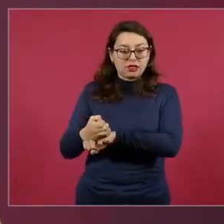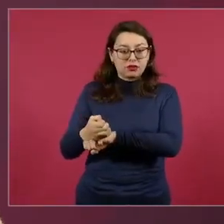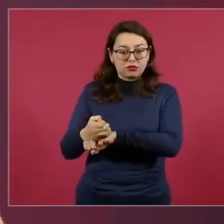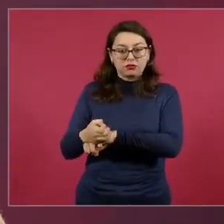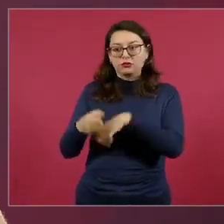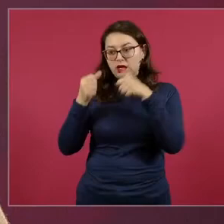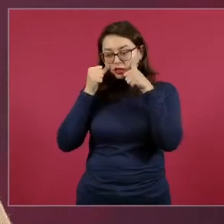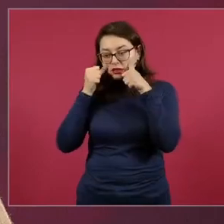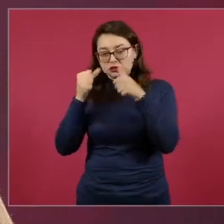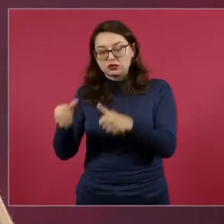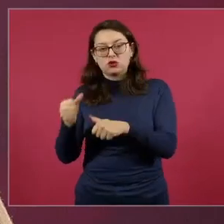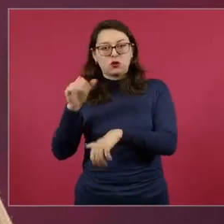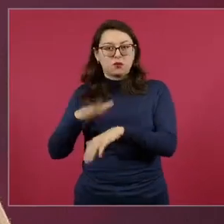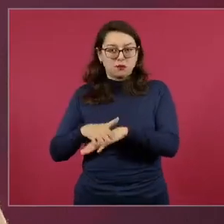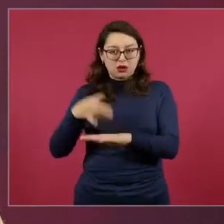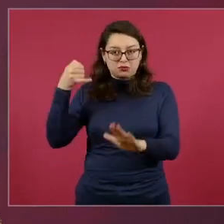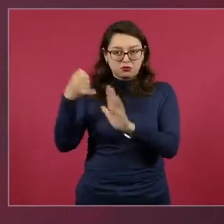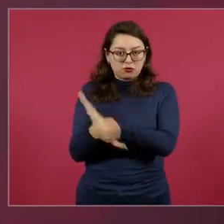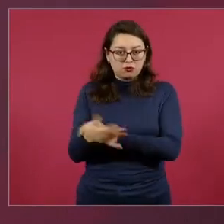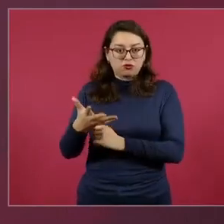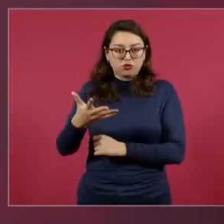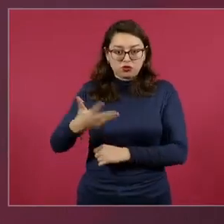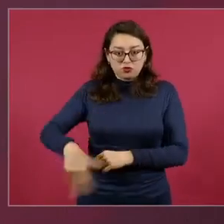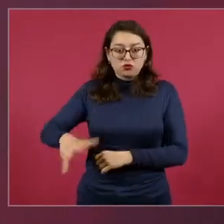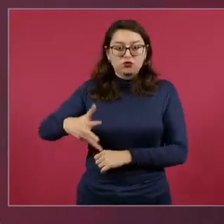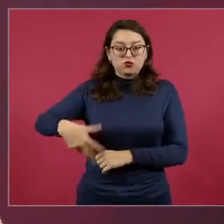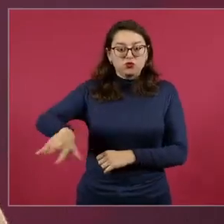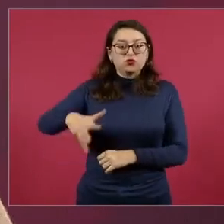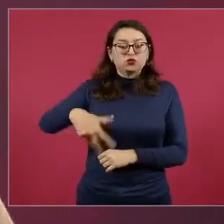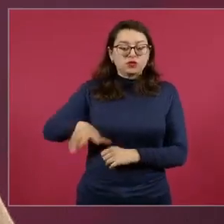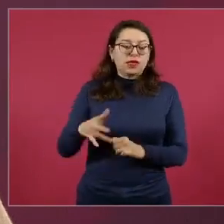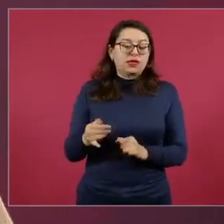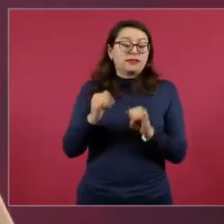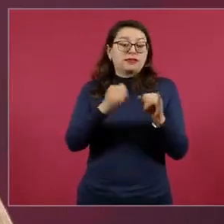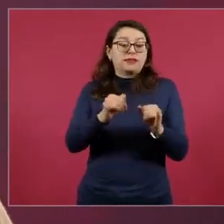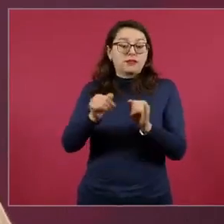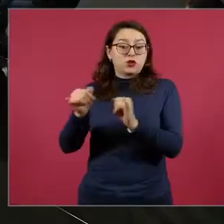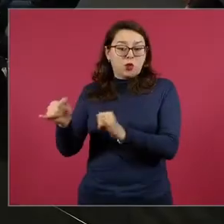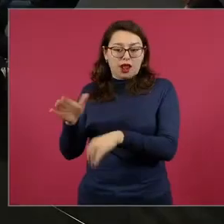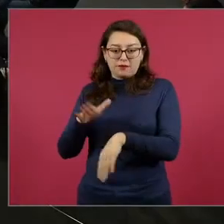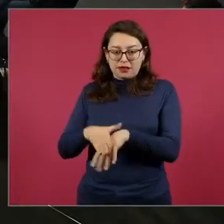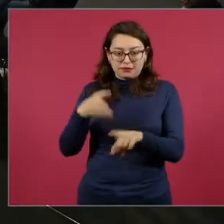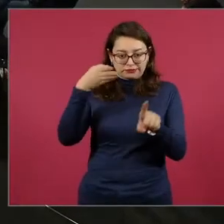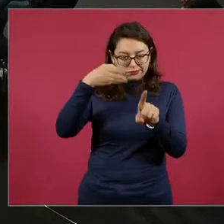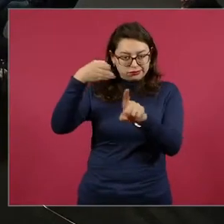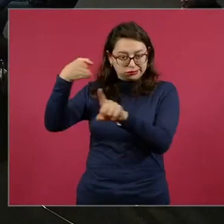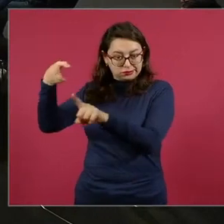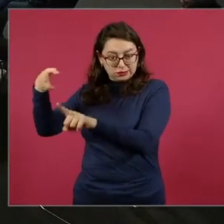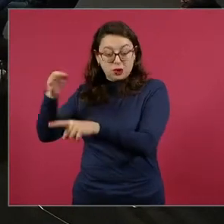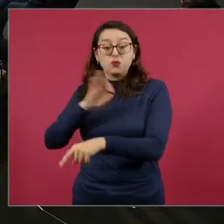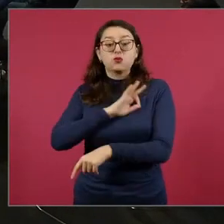la mayor parte de las búsquedas, sobre todo las individualizadas, que son como más puntuales.